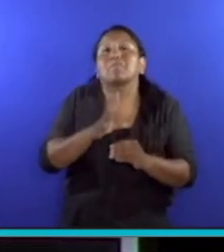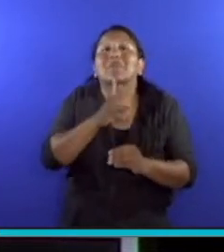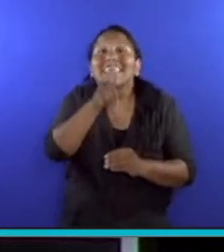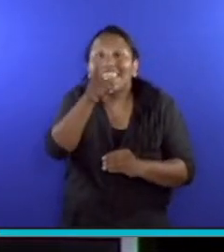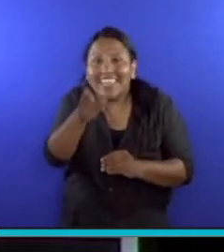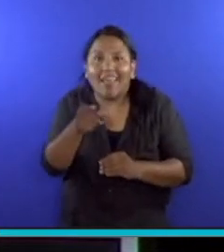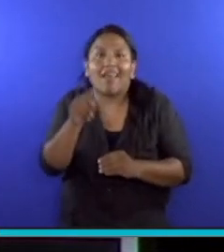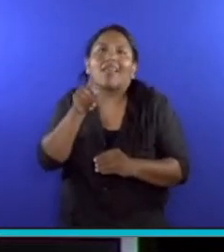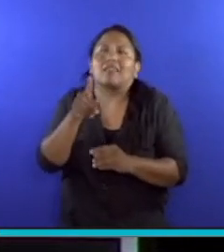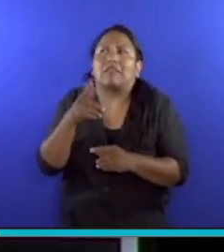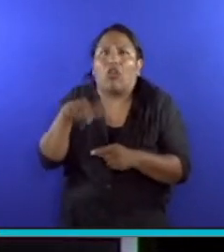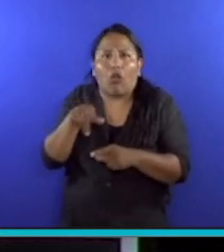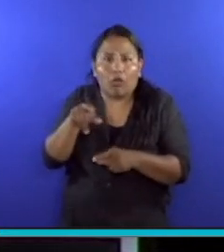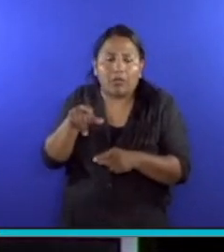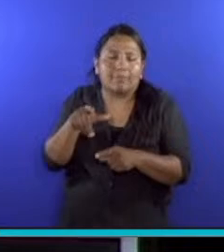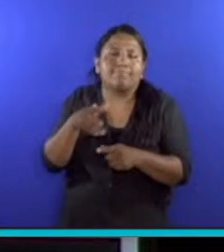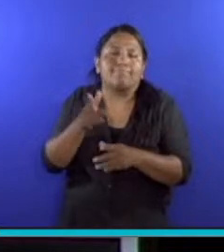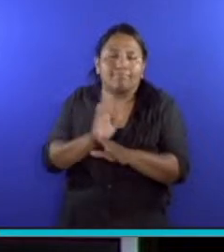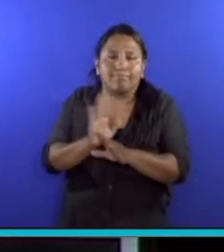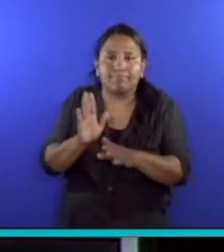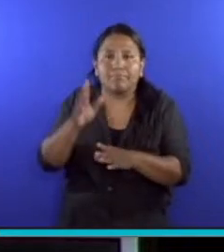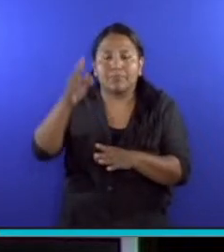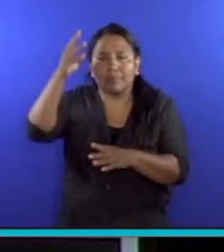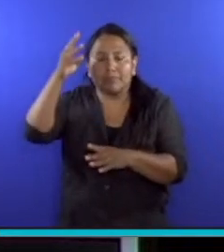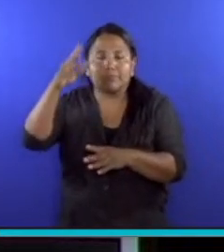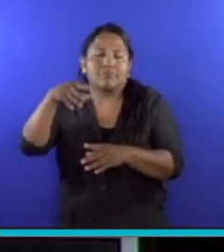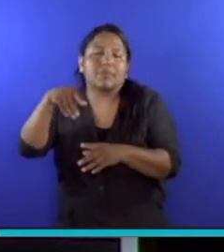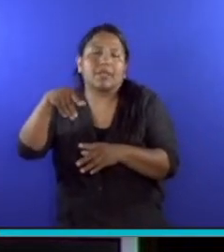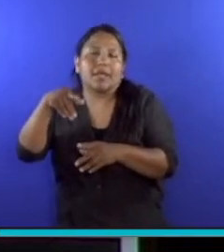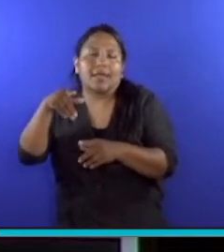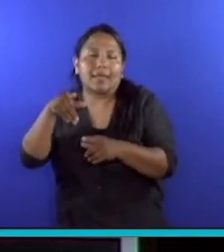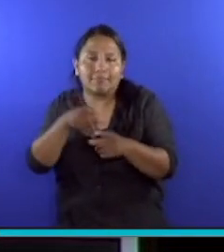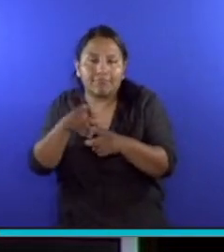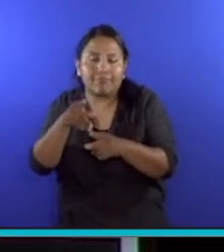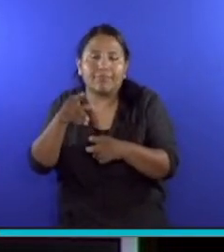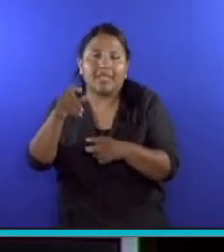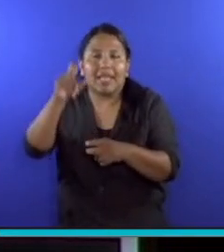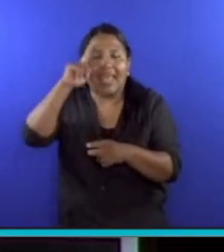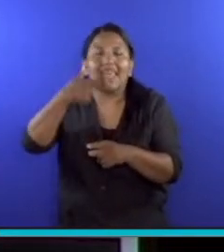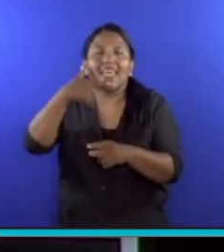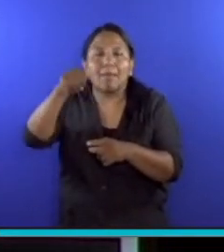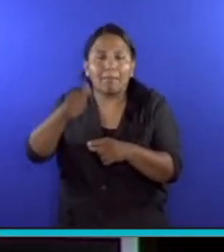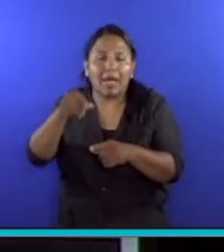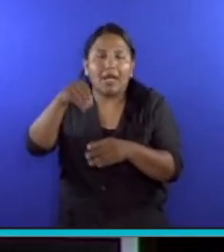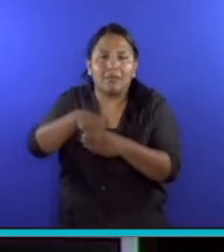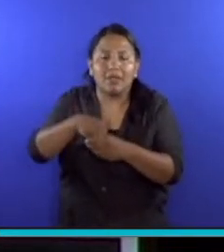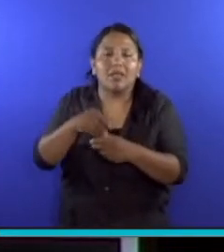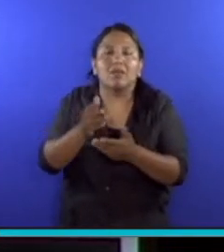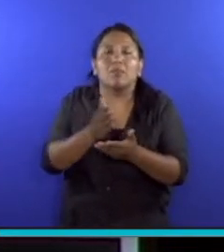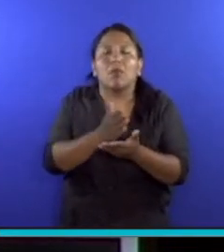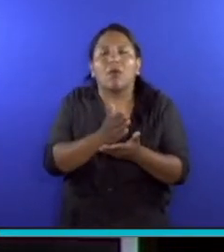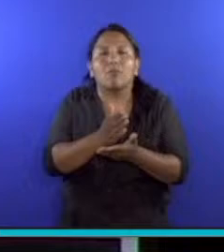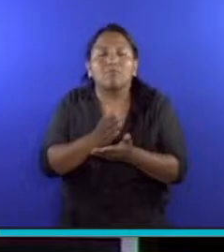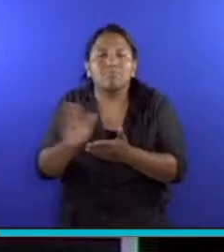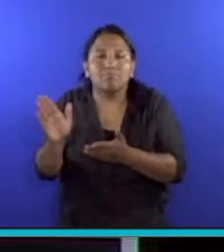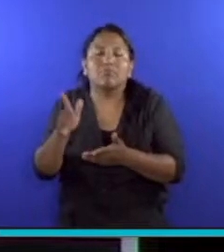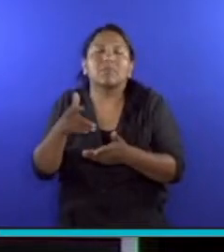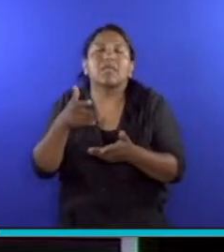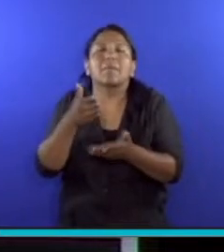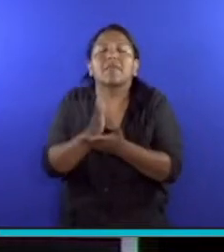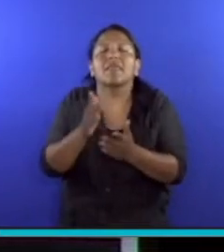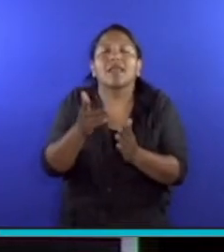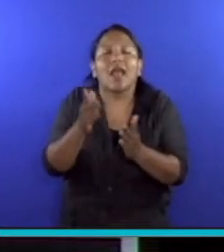abogada de Patricia Walsh en la causa de la ESMA, exigen la reapertura de los archivos de la